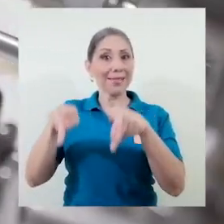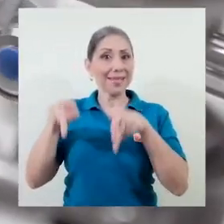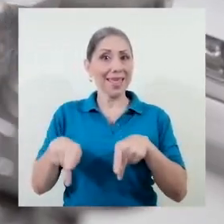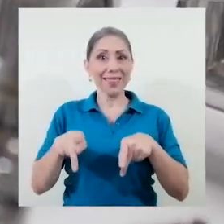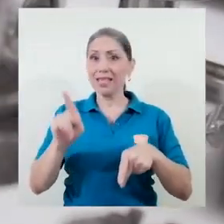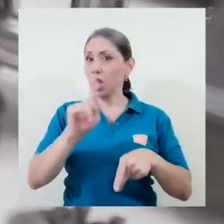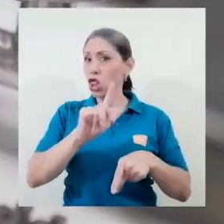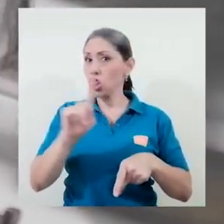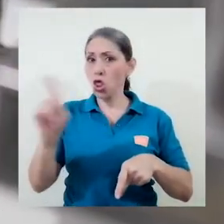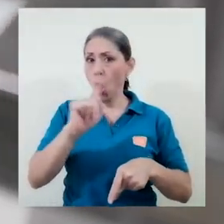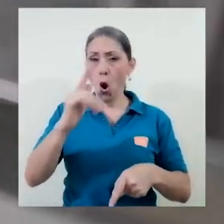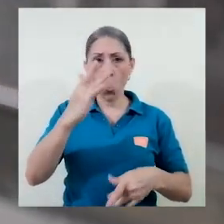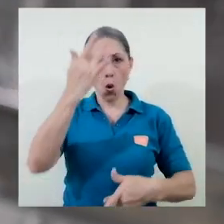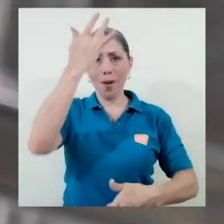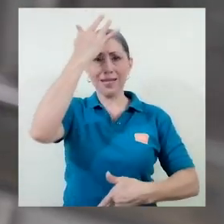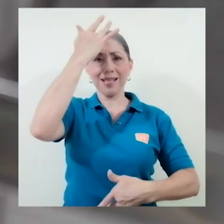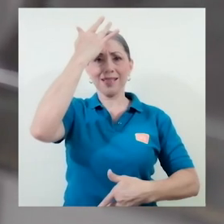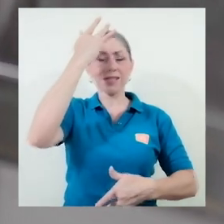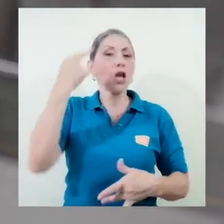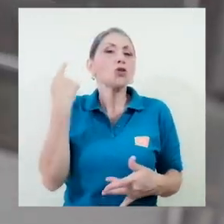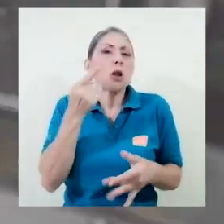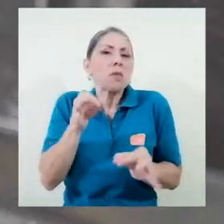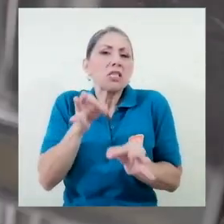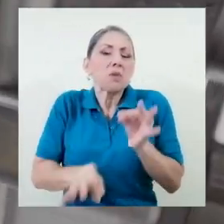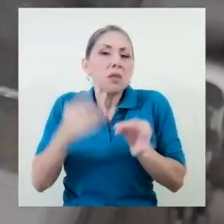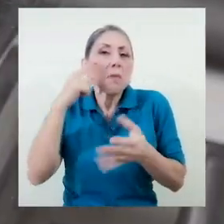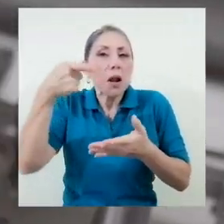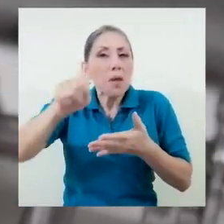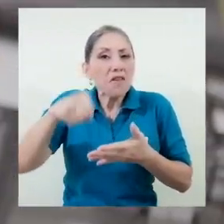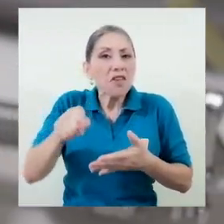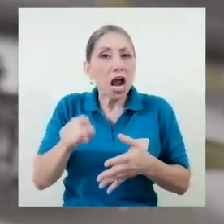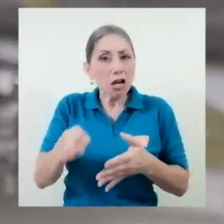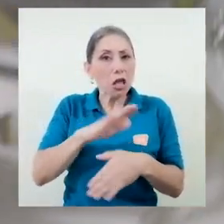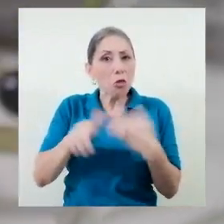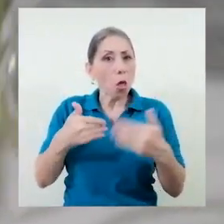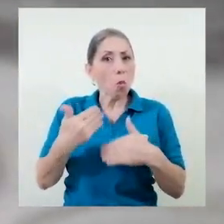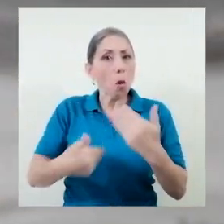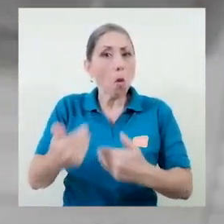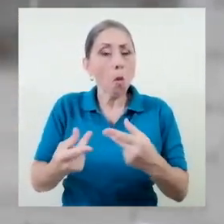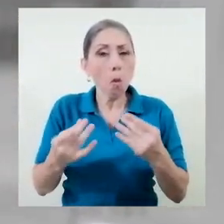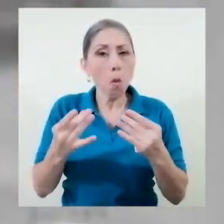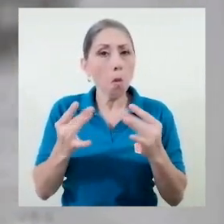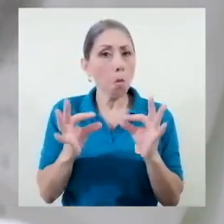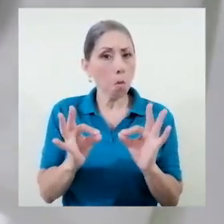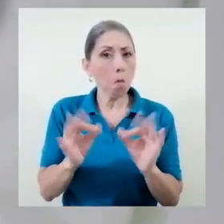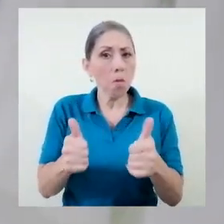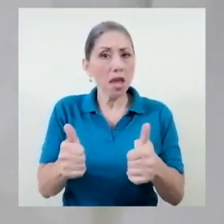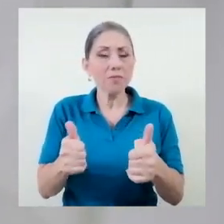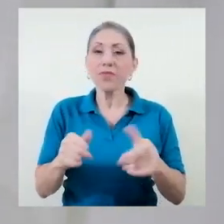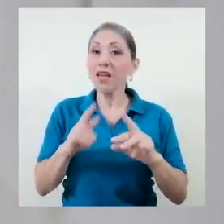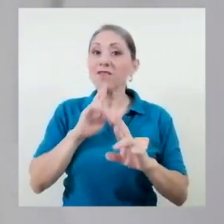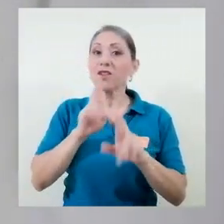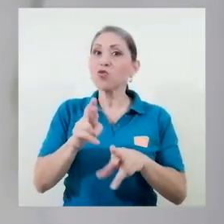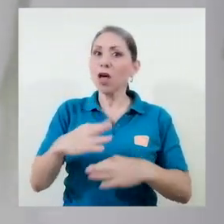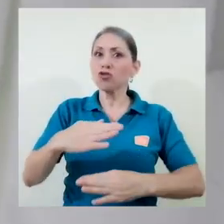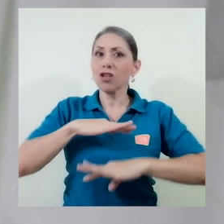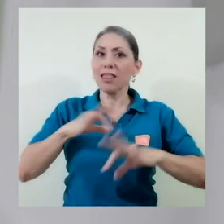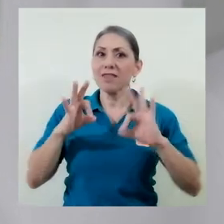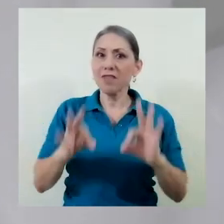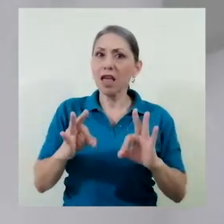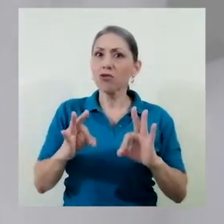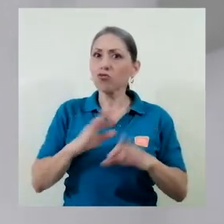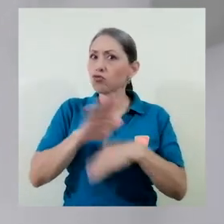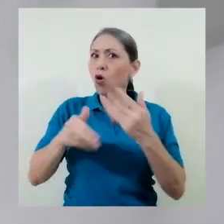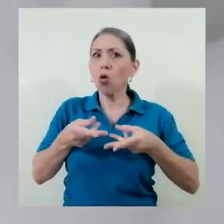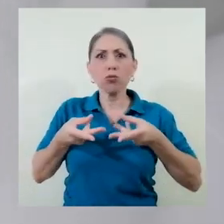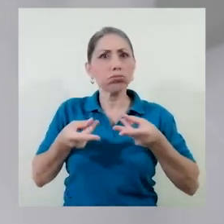convalecientes, simplemente para verificar que la línea corría bien. Los resultados que tuvimos fueron muy satisfactorios, la precipitación